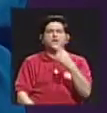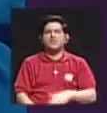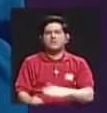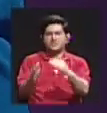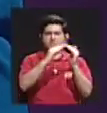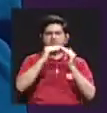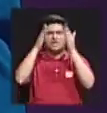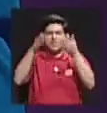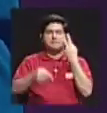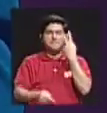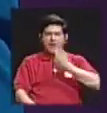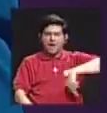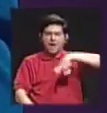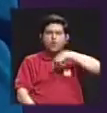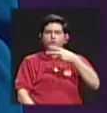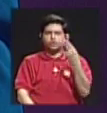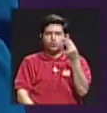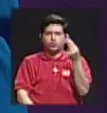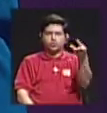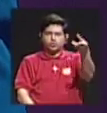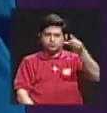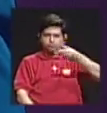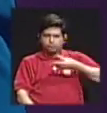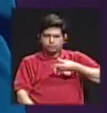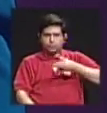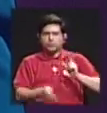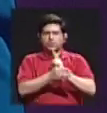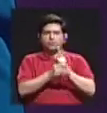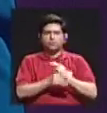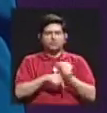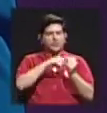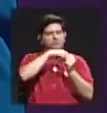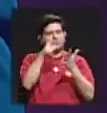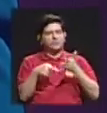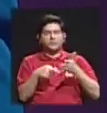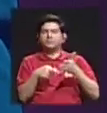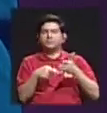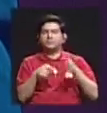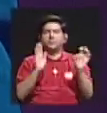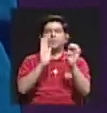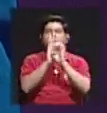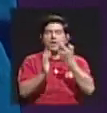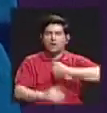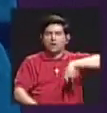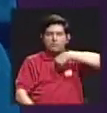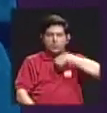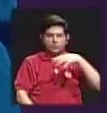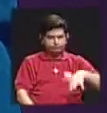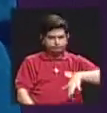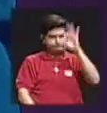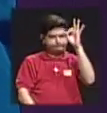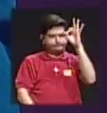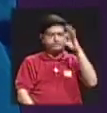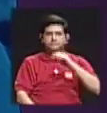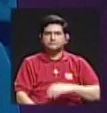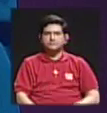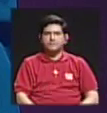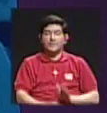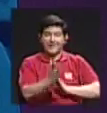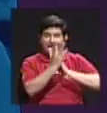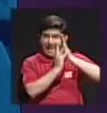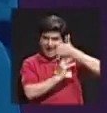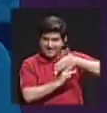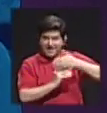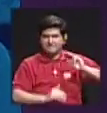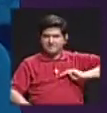la ciudadanía, mire, nosotros la plata que recibimos va para esto o lo otro? Porque, por ejemplo, nosotros encontramos que a